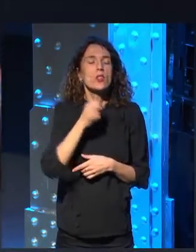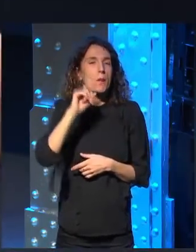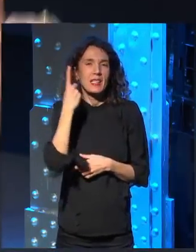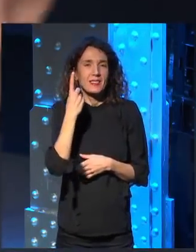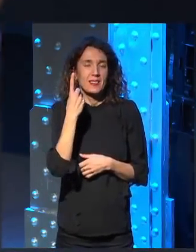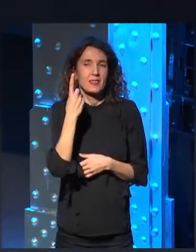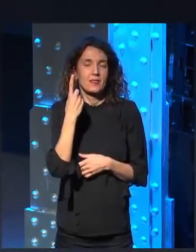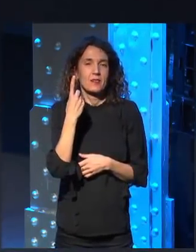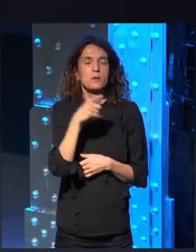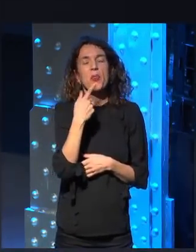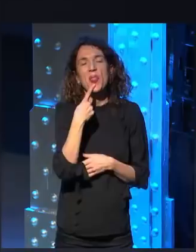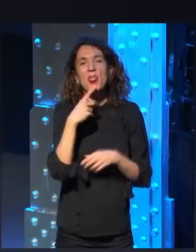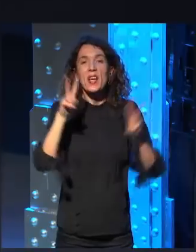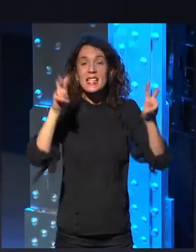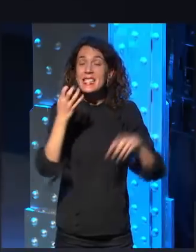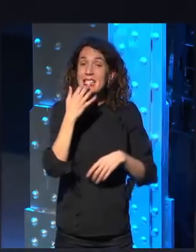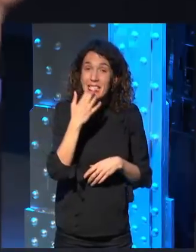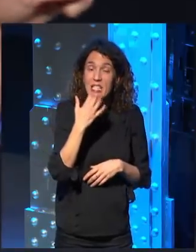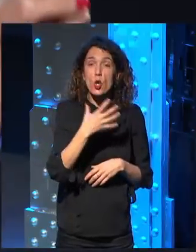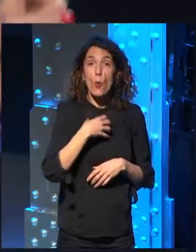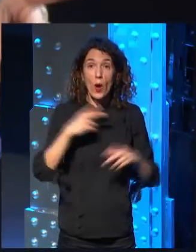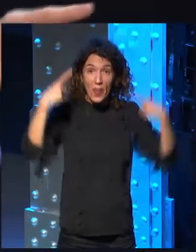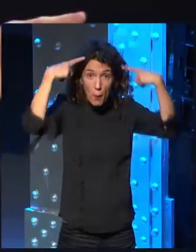así, es algo así como, si no puedes ser